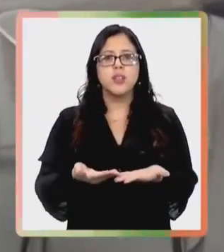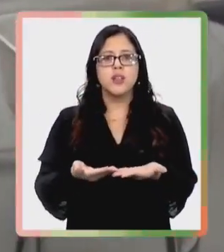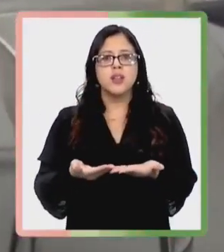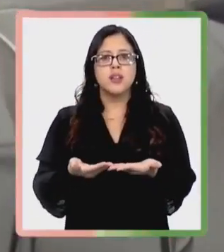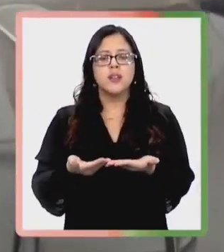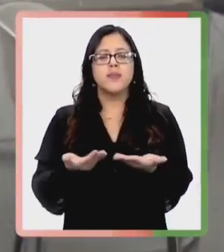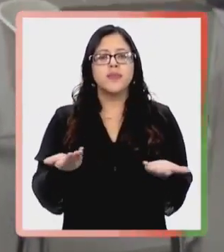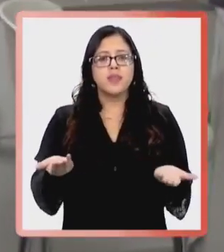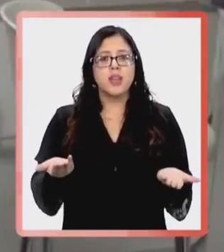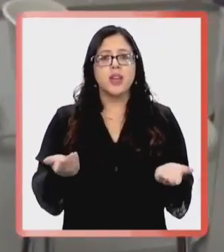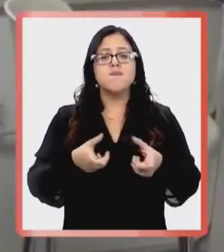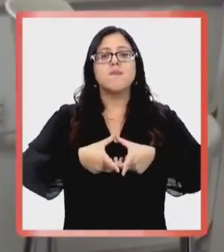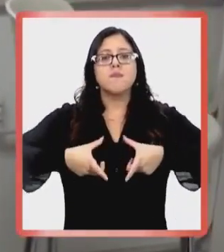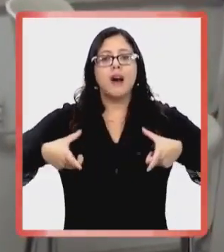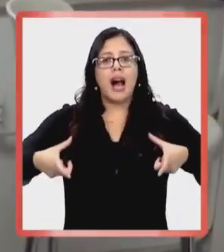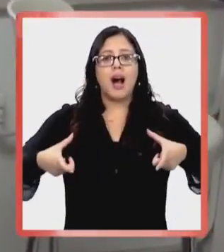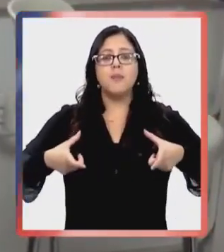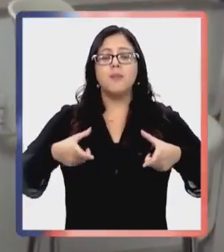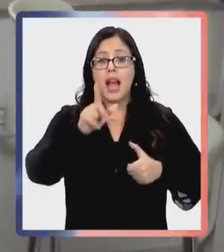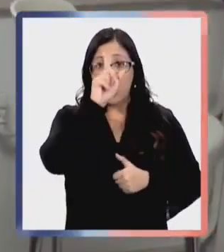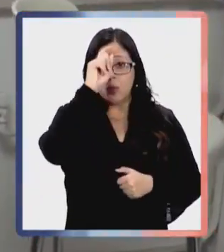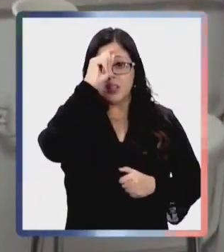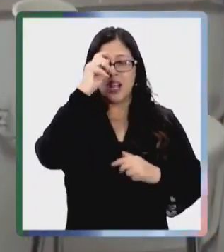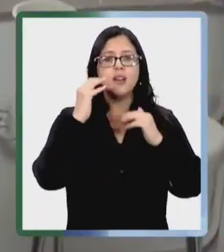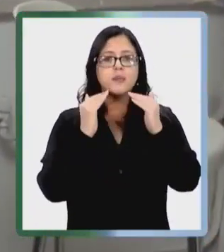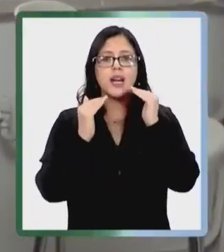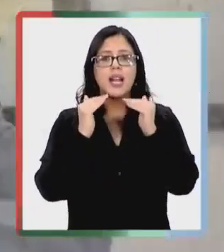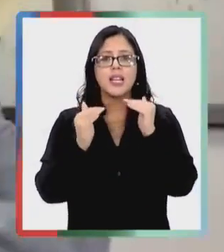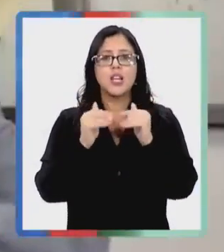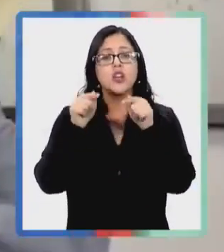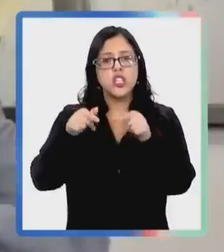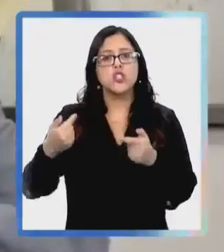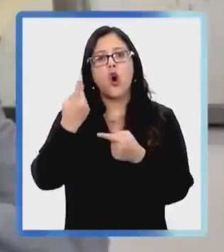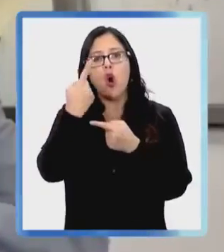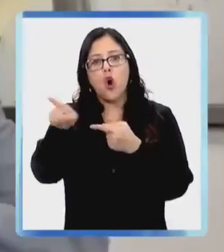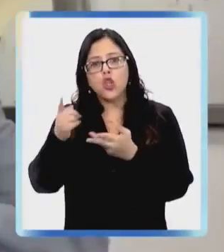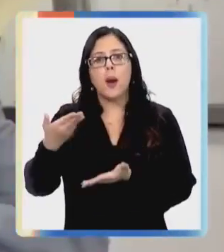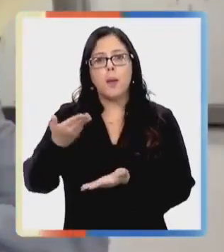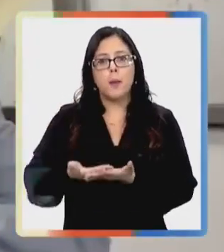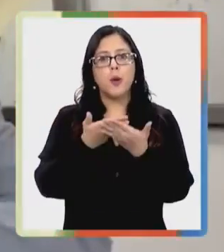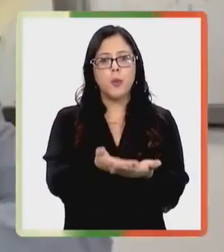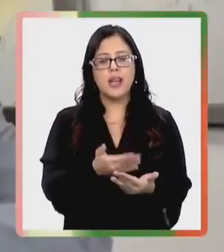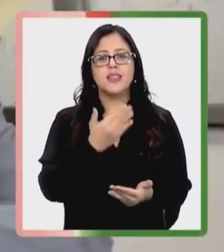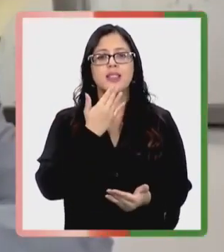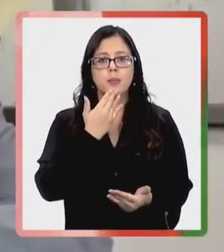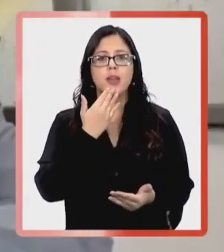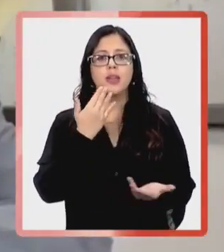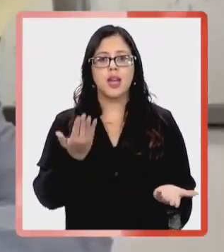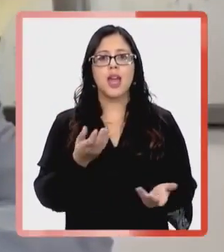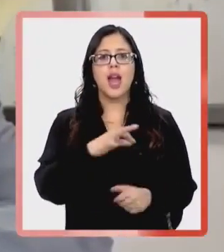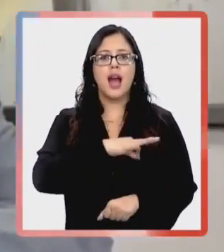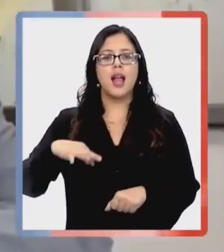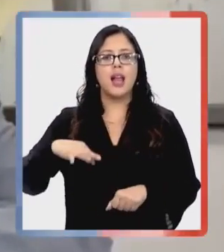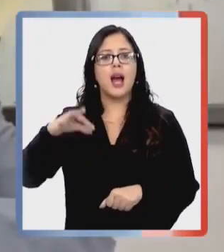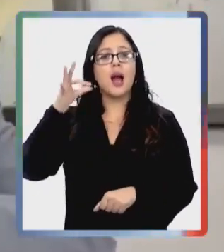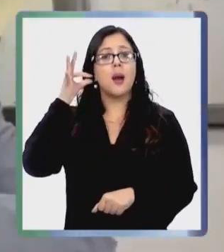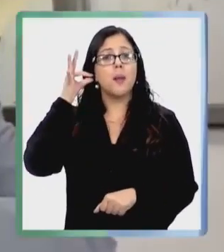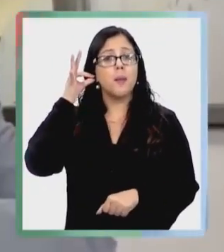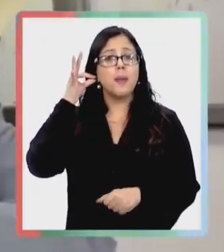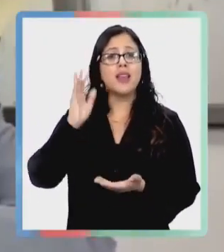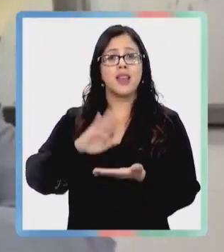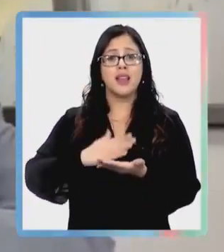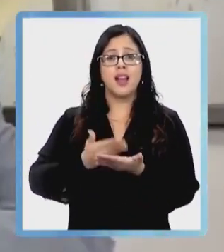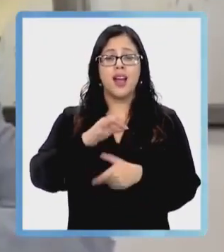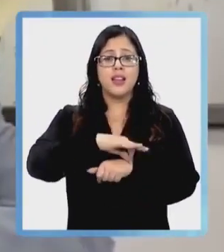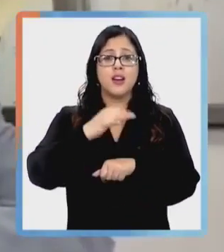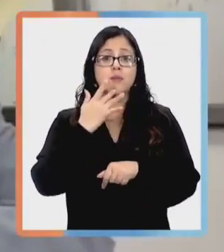amplia, a disposición de los hospitales pediátricos. Fue otra de las propuestas que nosotros le hicimos también a la ministra de Salud, porque